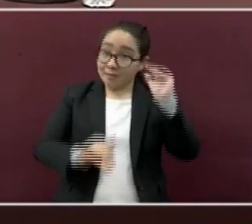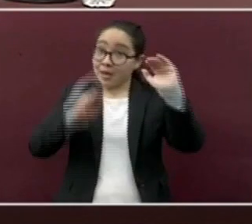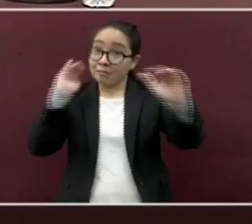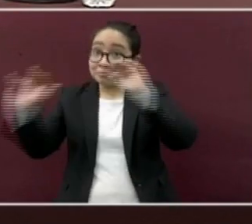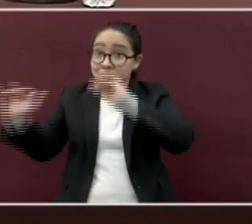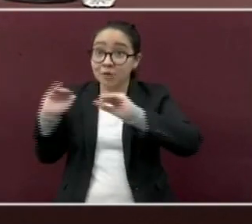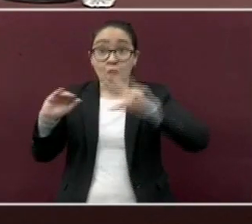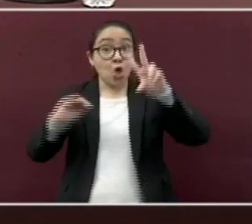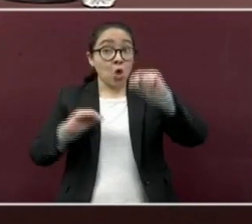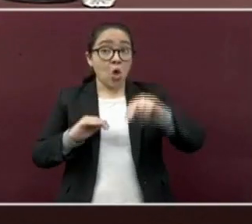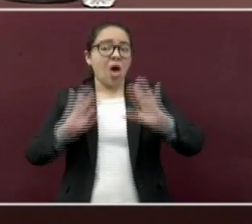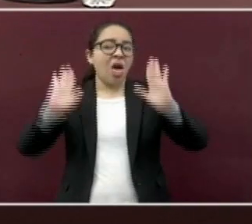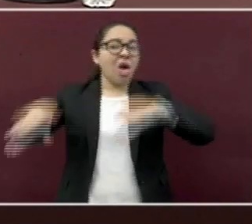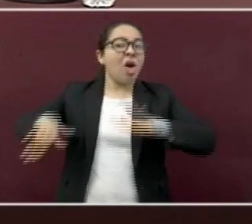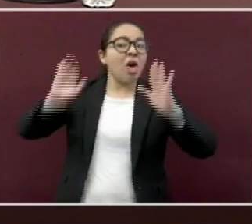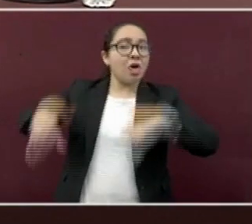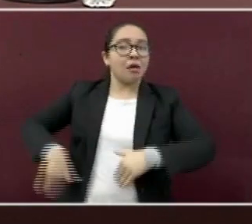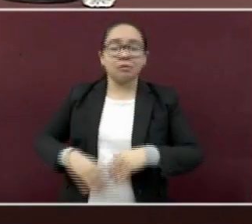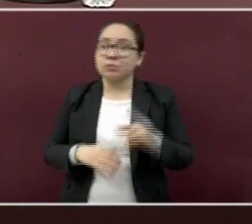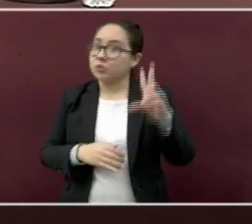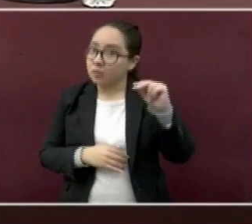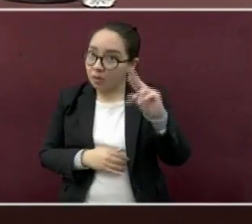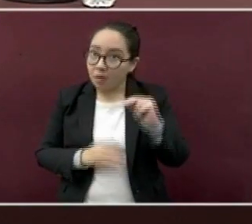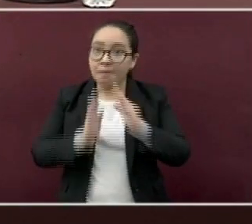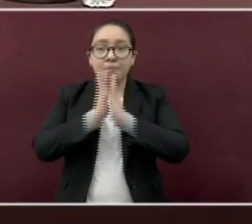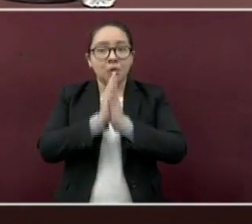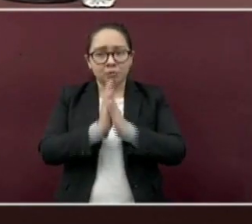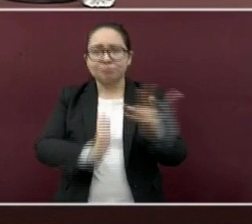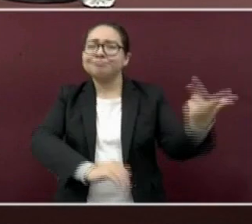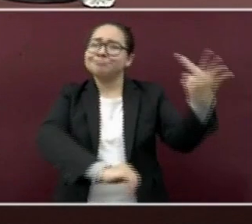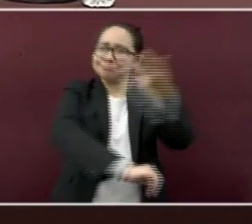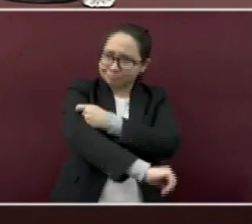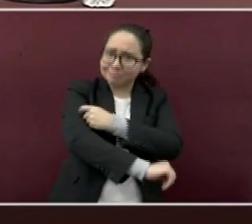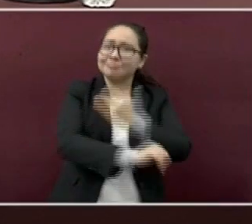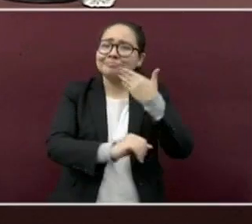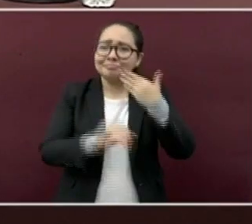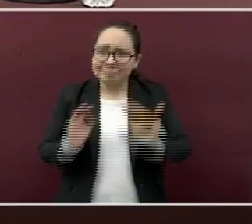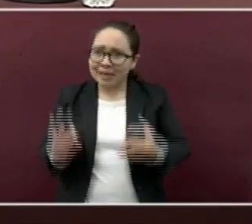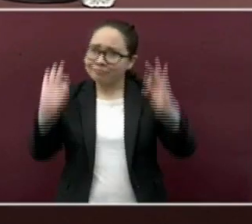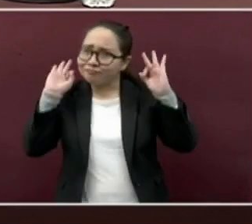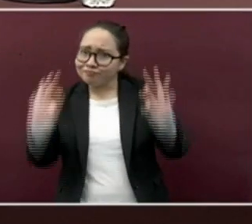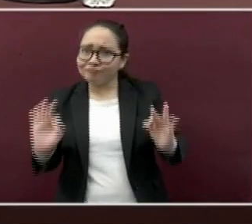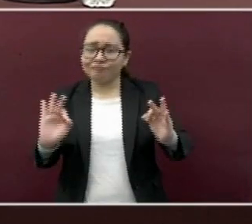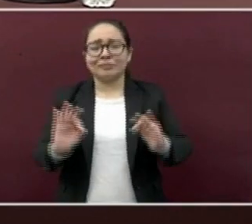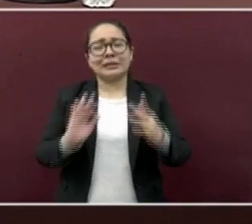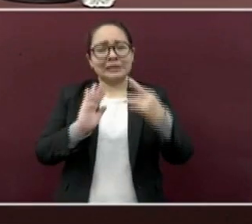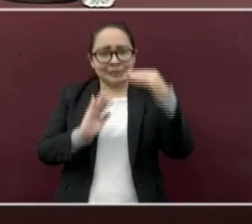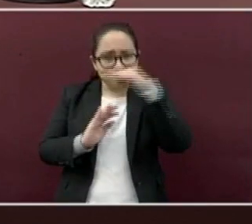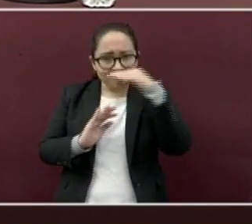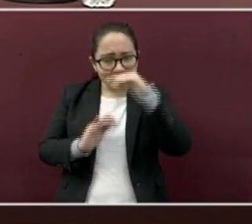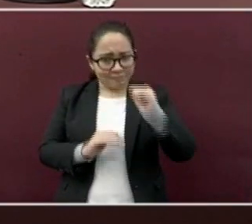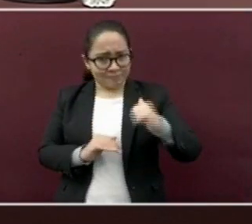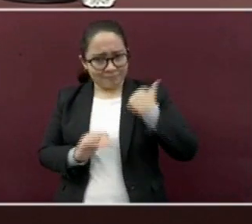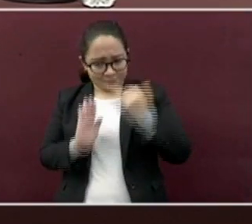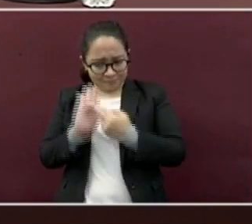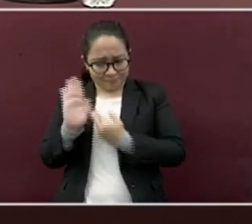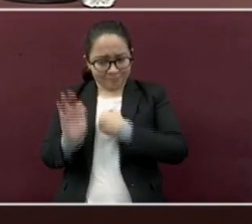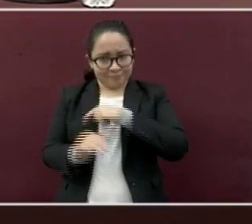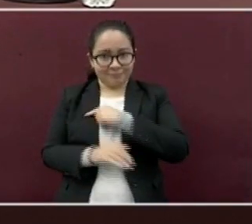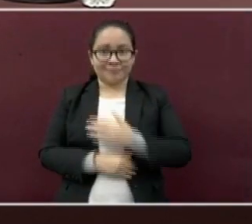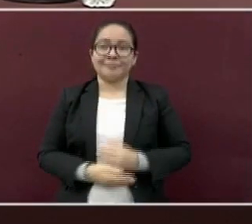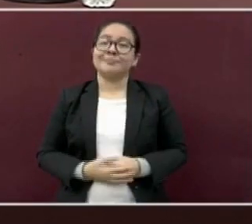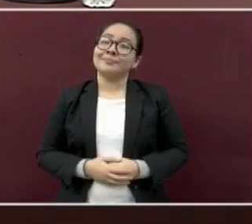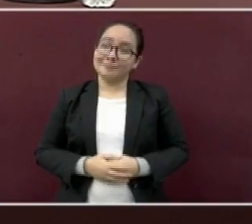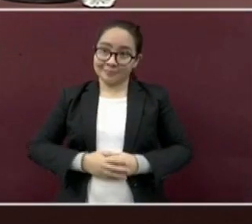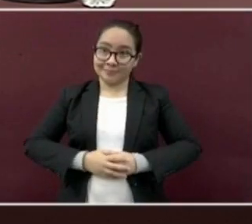no se confíen, vacúnense, es gratis, y no dejen las medidas sanitarias. Muy buenas noches.